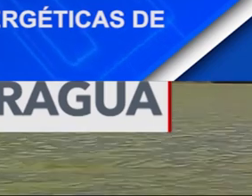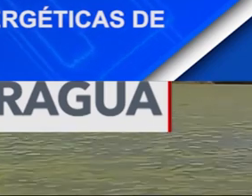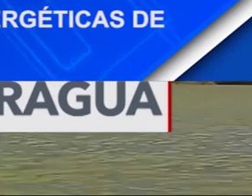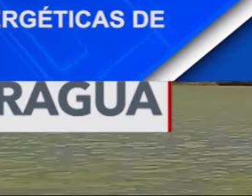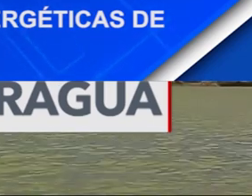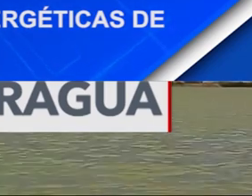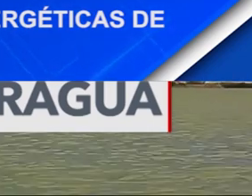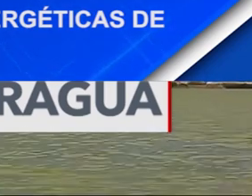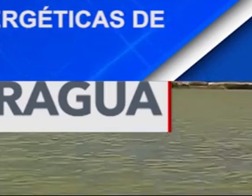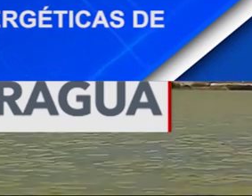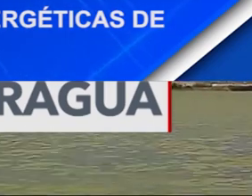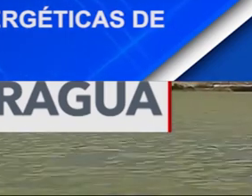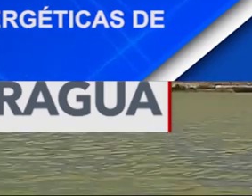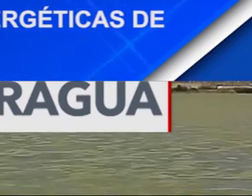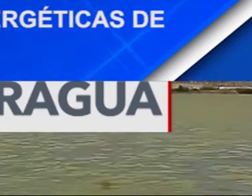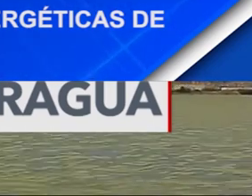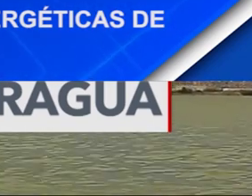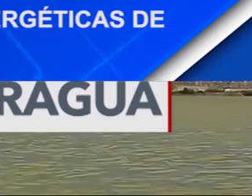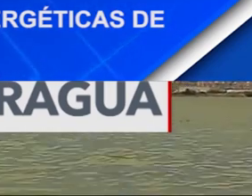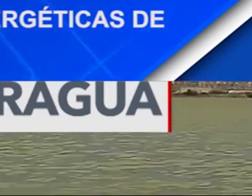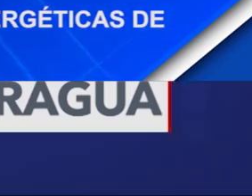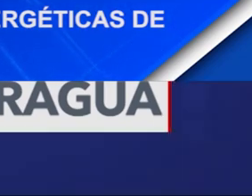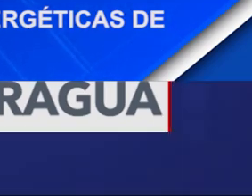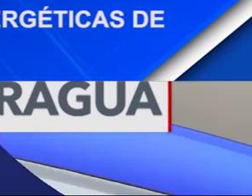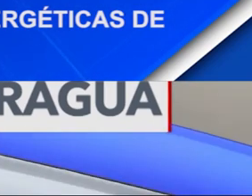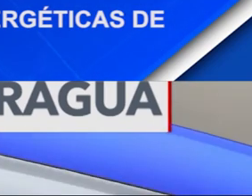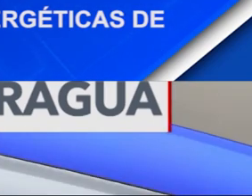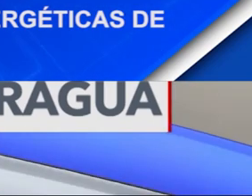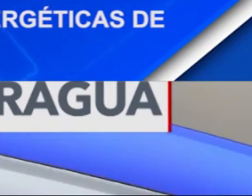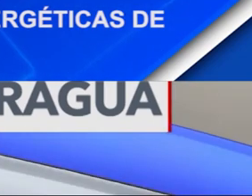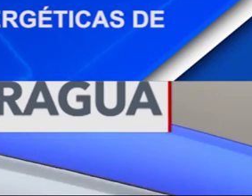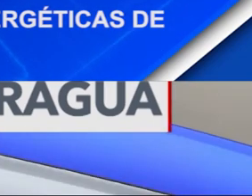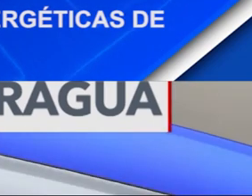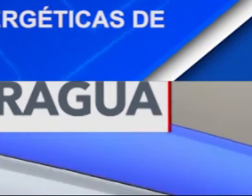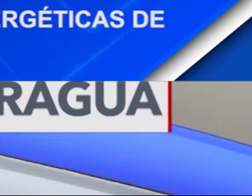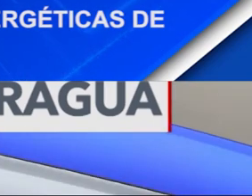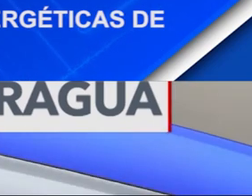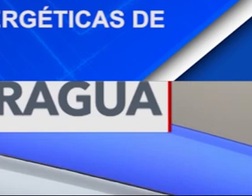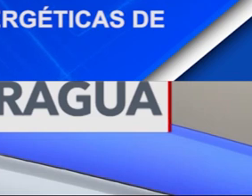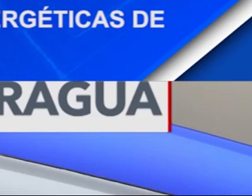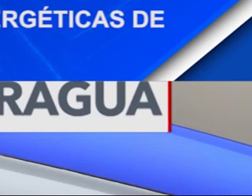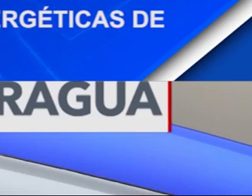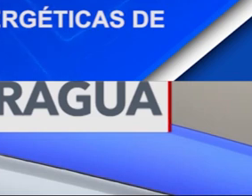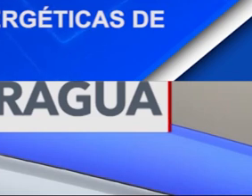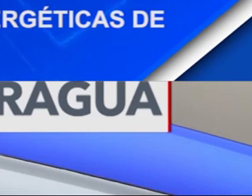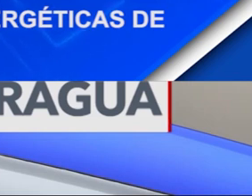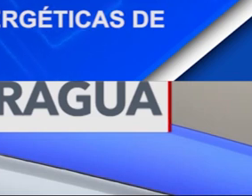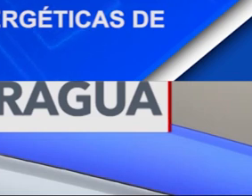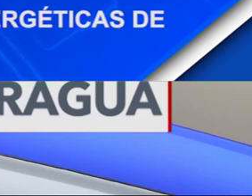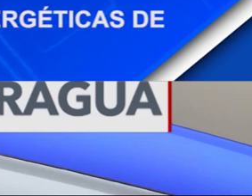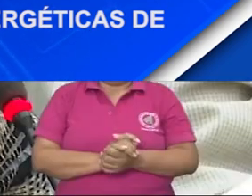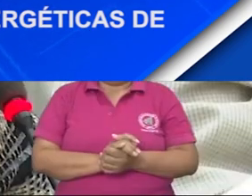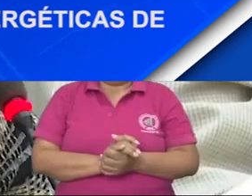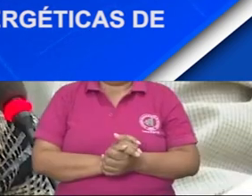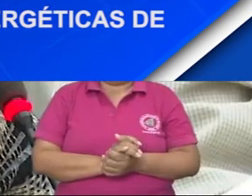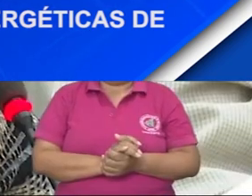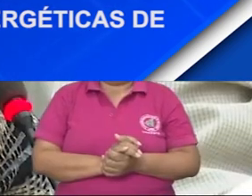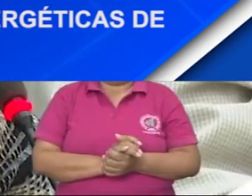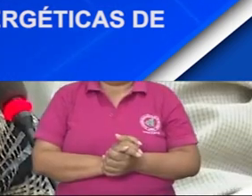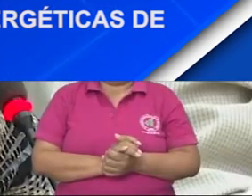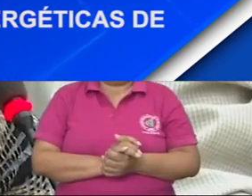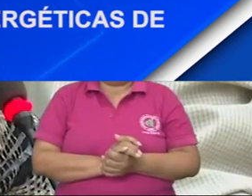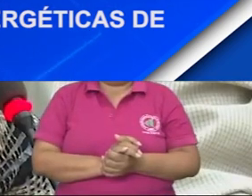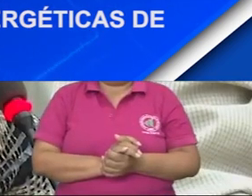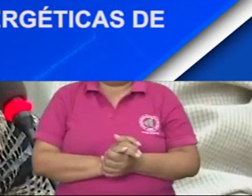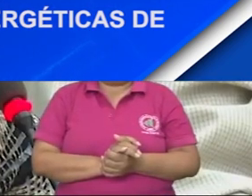cual contribuirá en el desarrollo de la economía y en beneficio de la salud de las familias y comunidades del país. El uso de